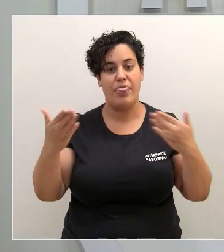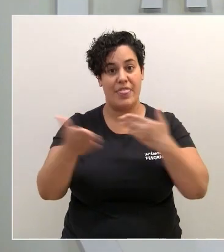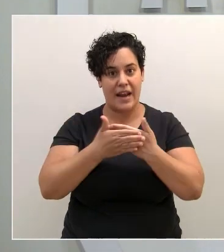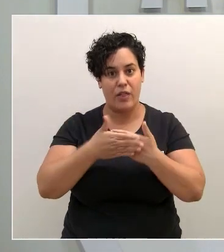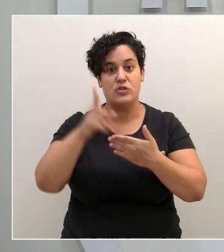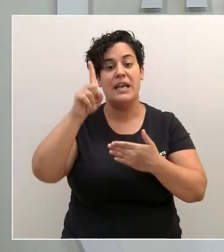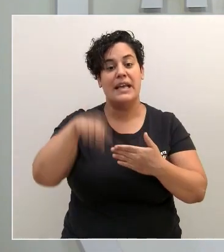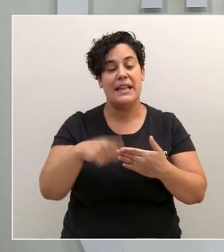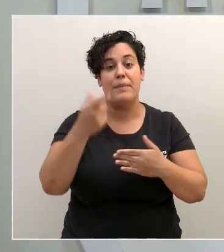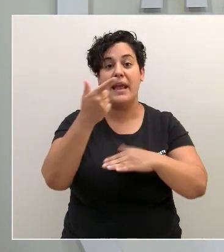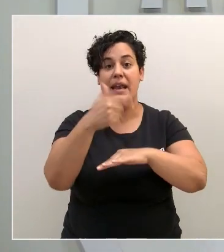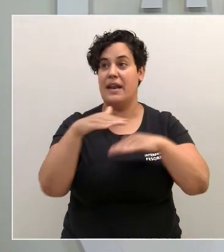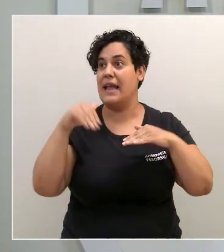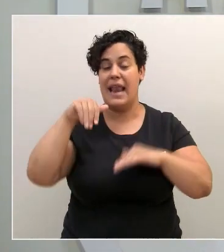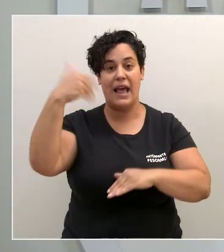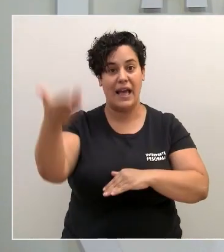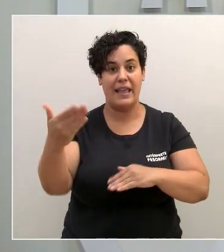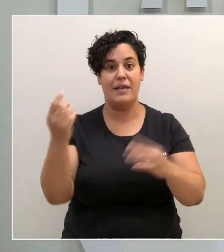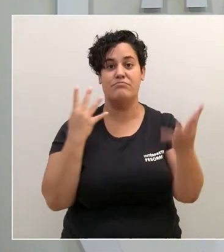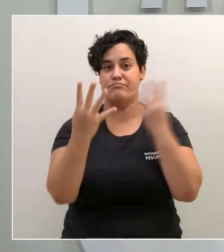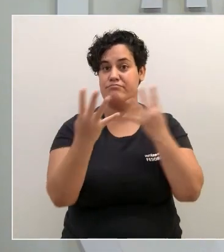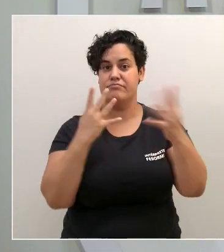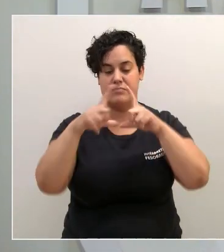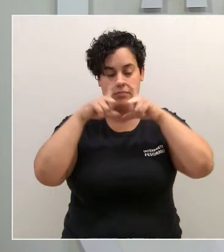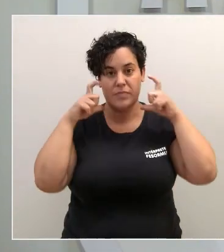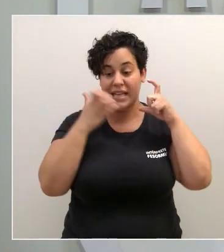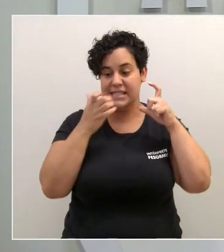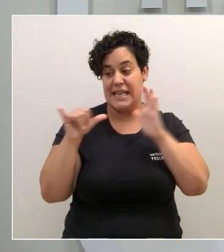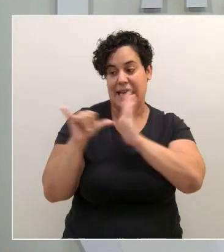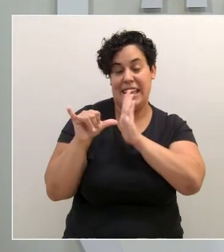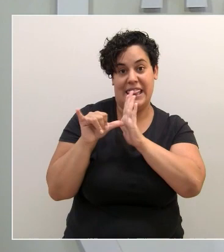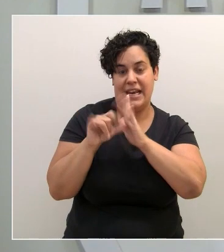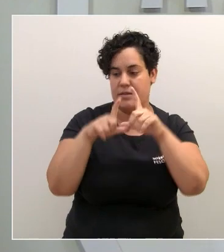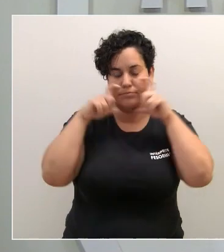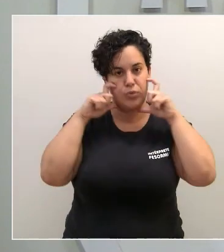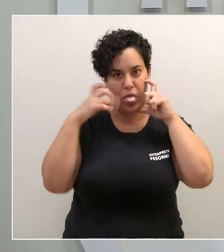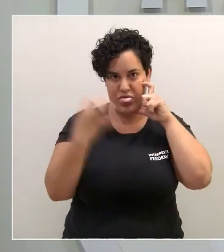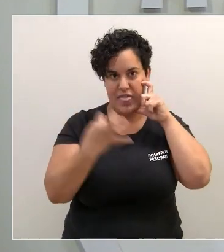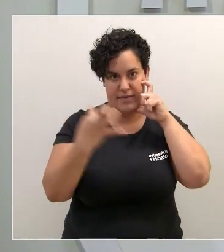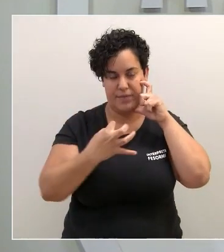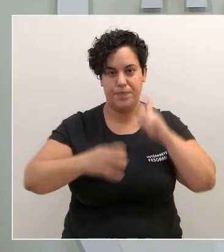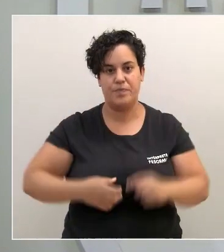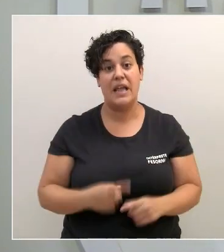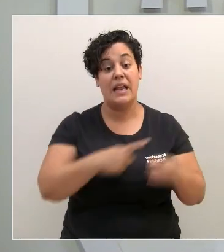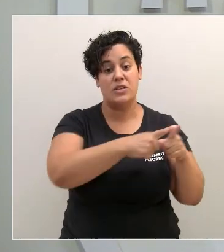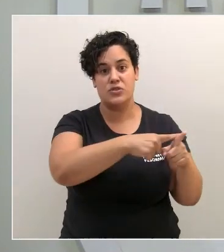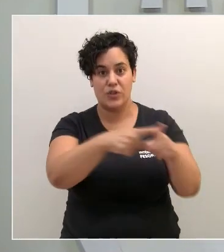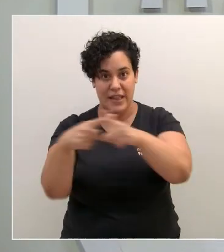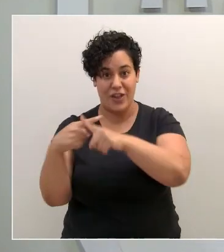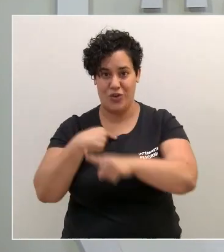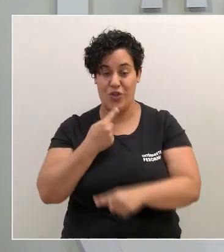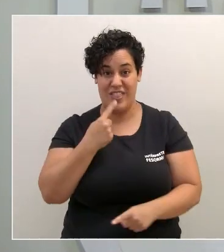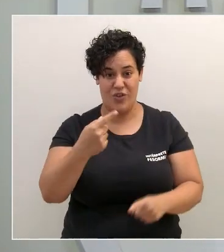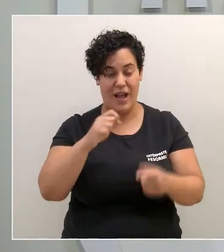muy concurridos y en los que no sea posible mantener la distancia de seguridad. La verdadera solidaridad a la que me refería